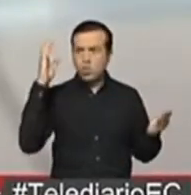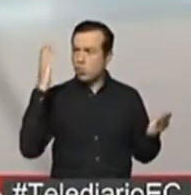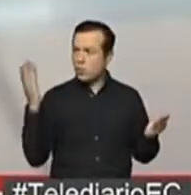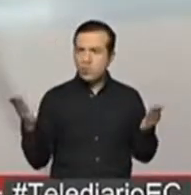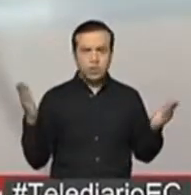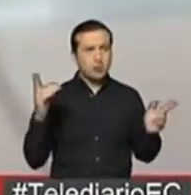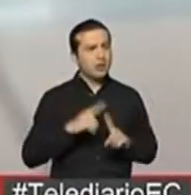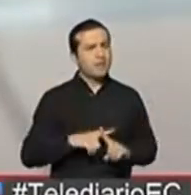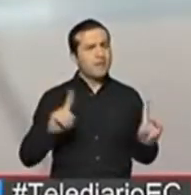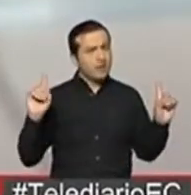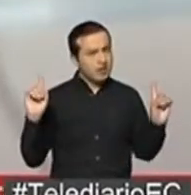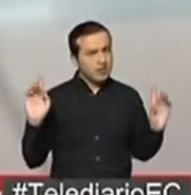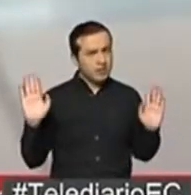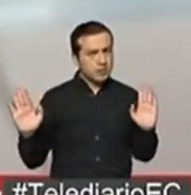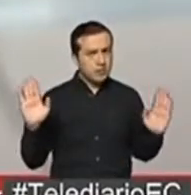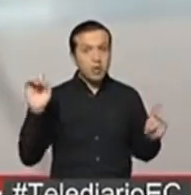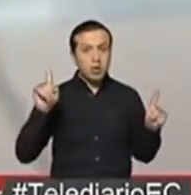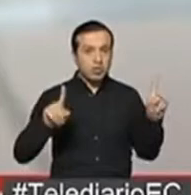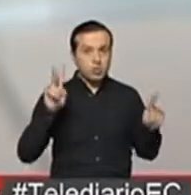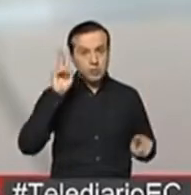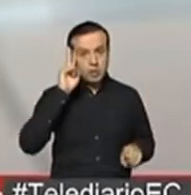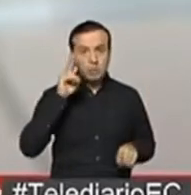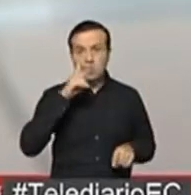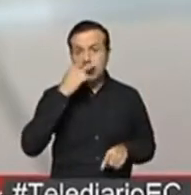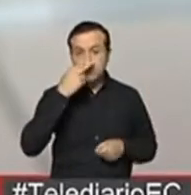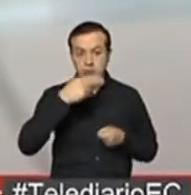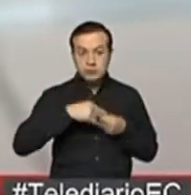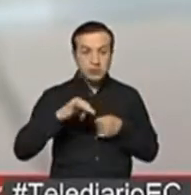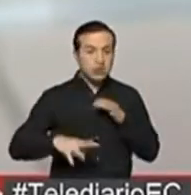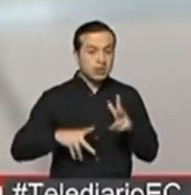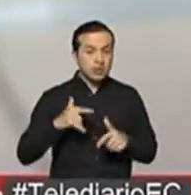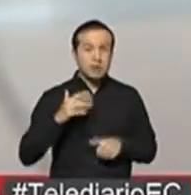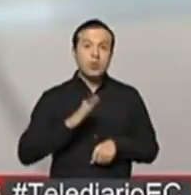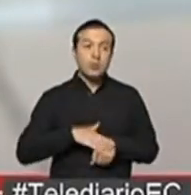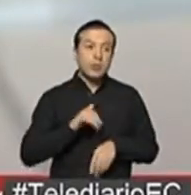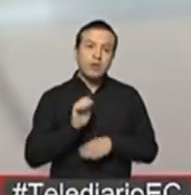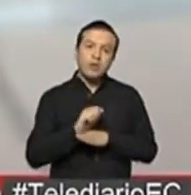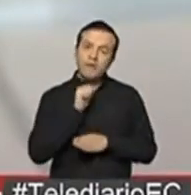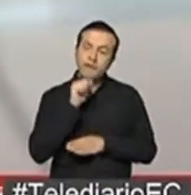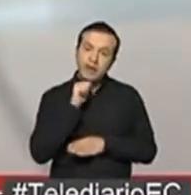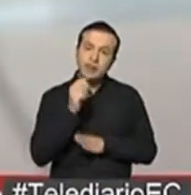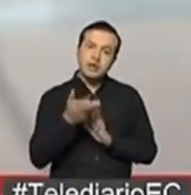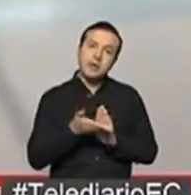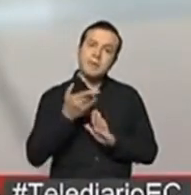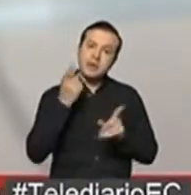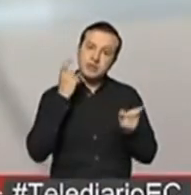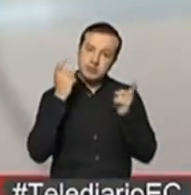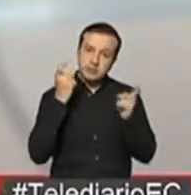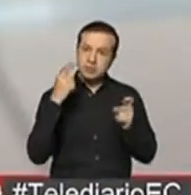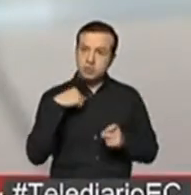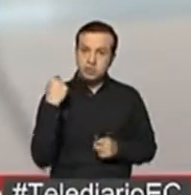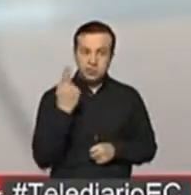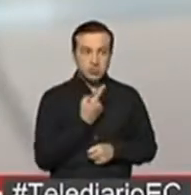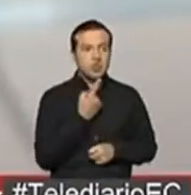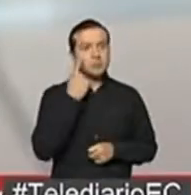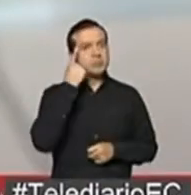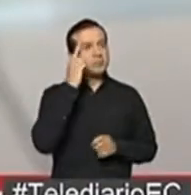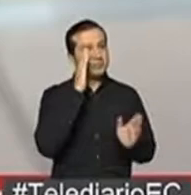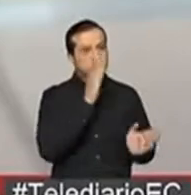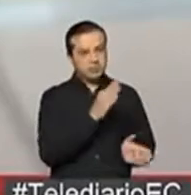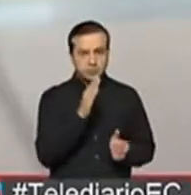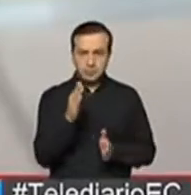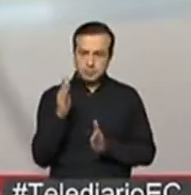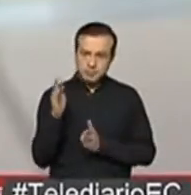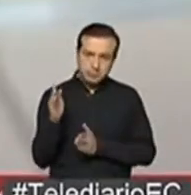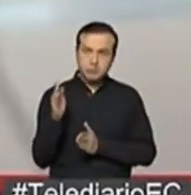y por eso el contrabando no es cierto entonces si podemos nosotros alcanzar de que se focalicen no